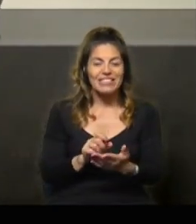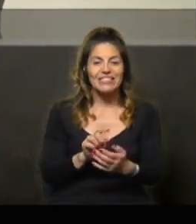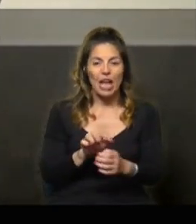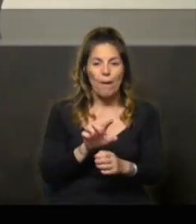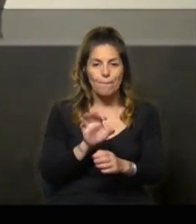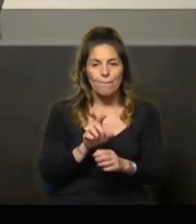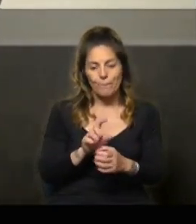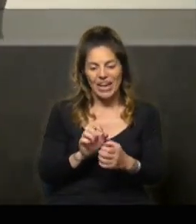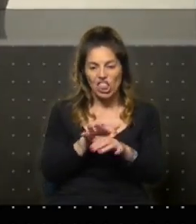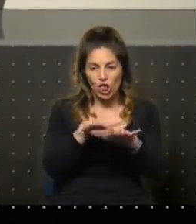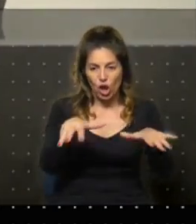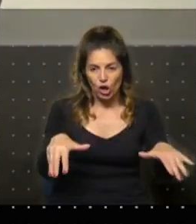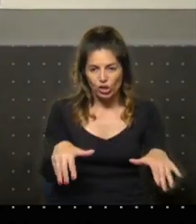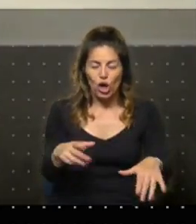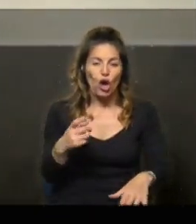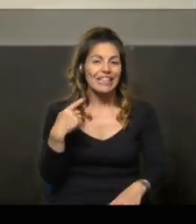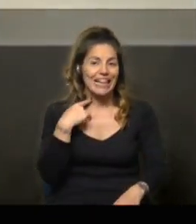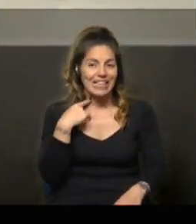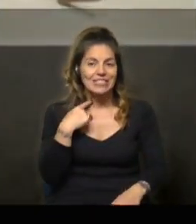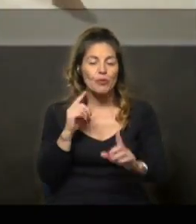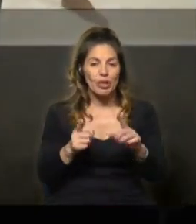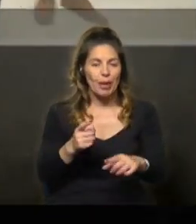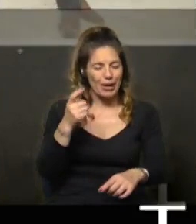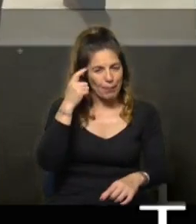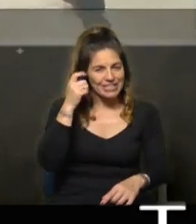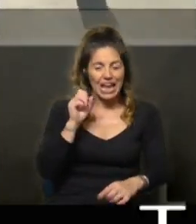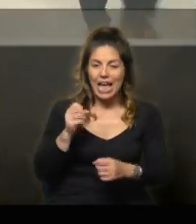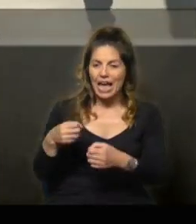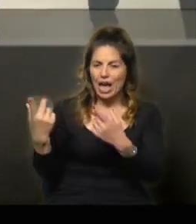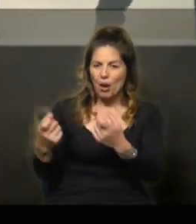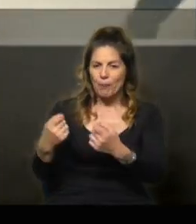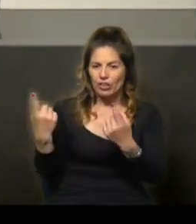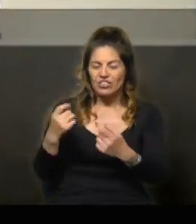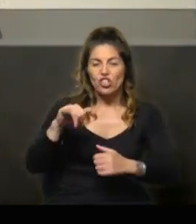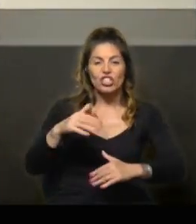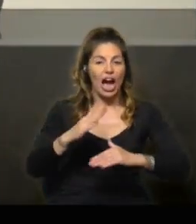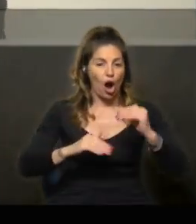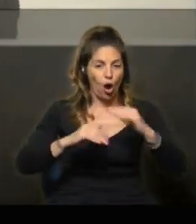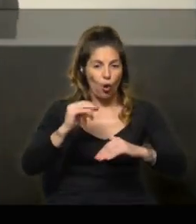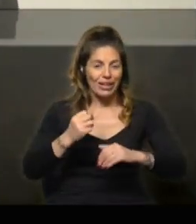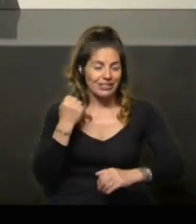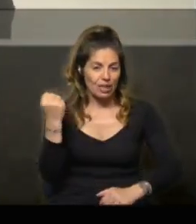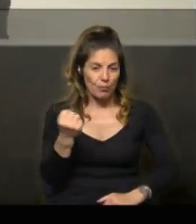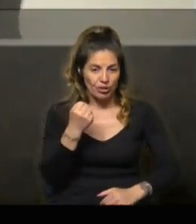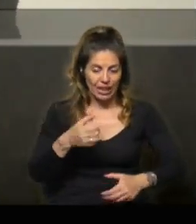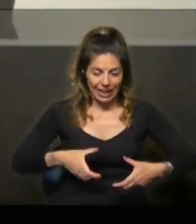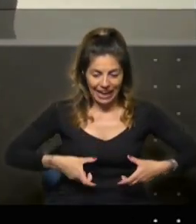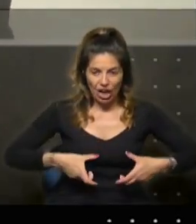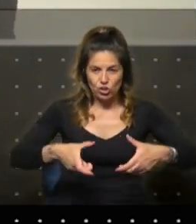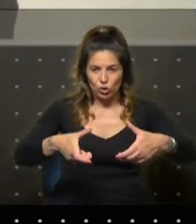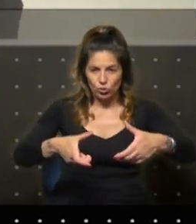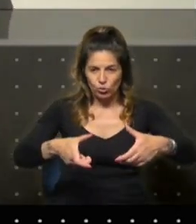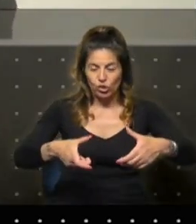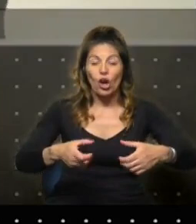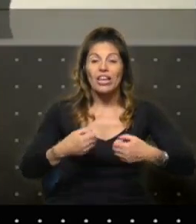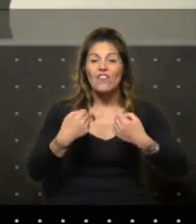sino también para pensar en una exportación ya había obras encaminadas y terminadas muy importante como el gasoducto Néstor kisler que